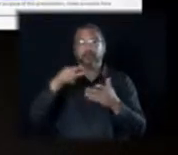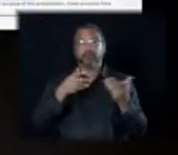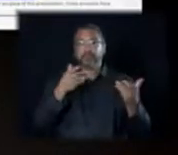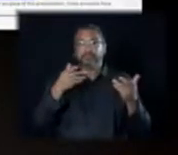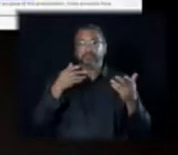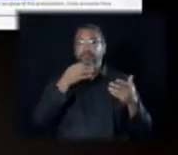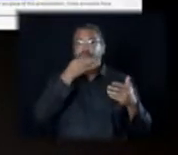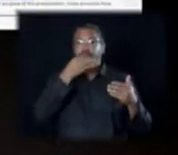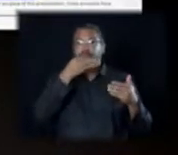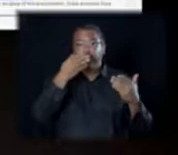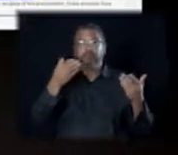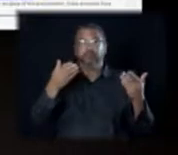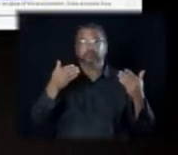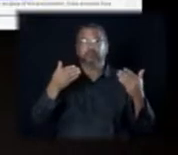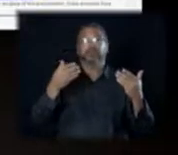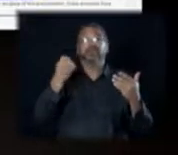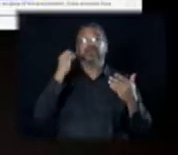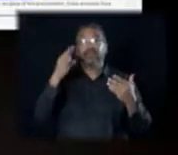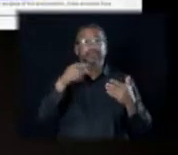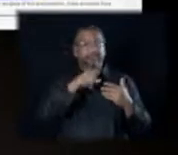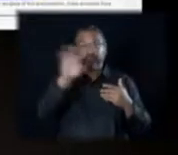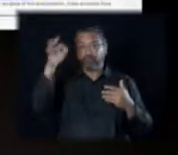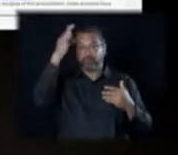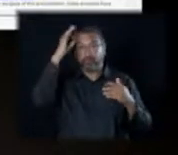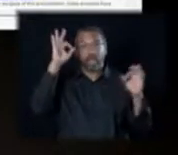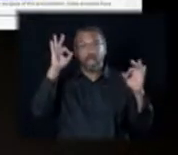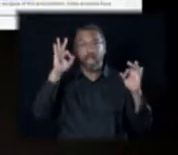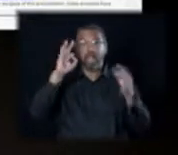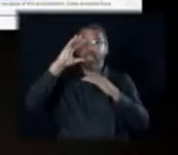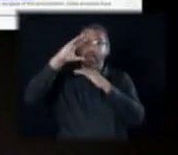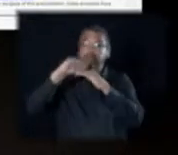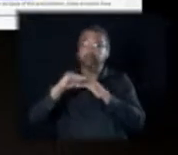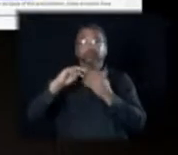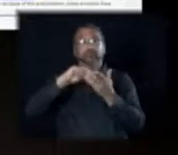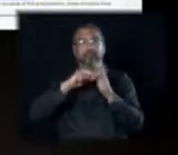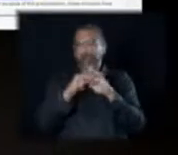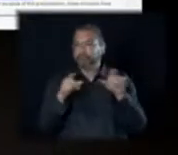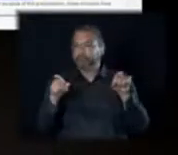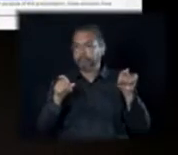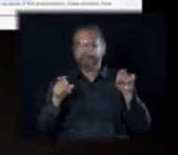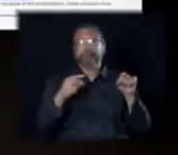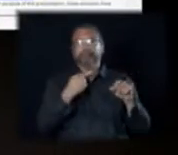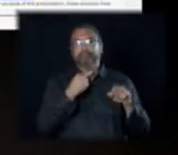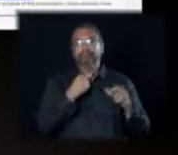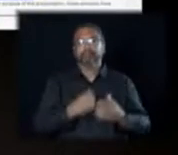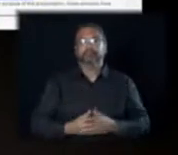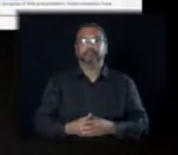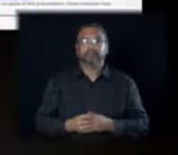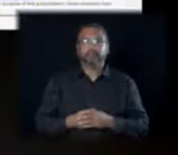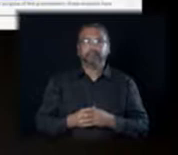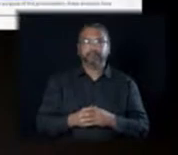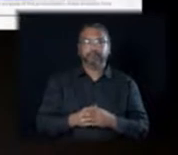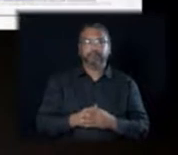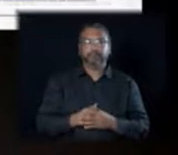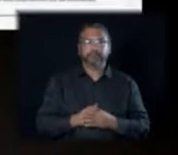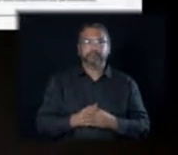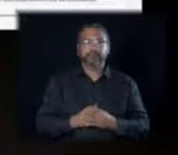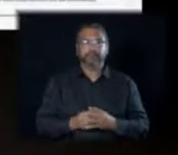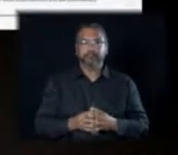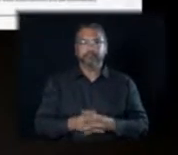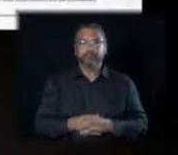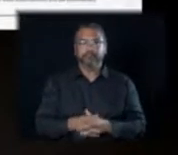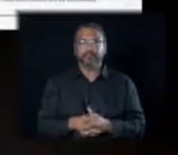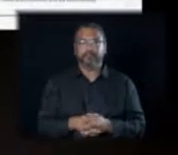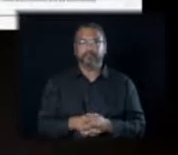apoyo sustancial del gobierno central, puesto que no va a haber ayuda financiera federal según los